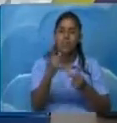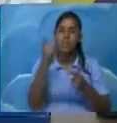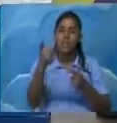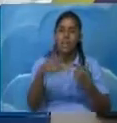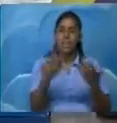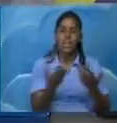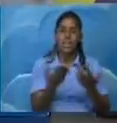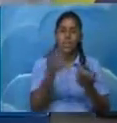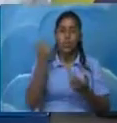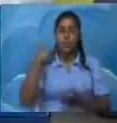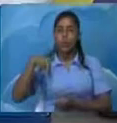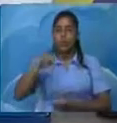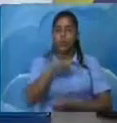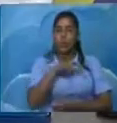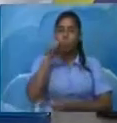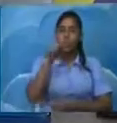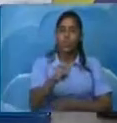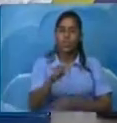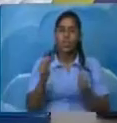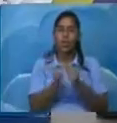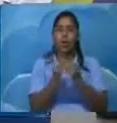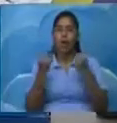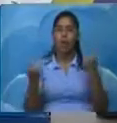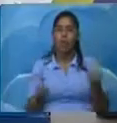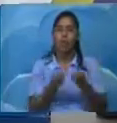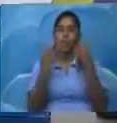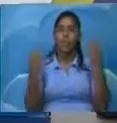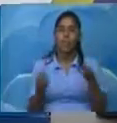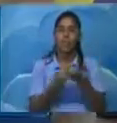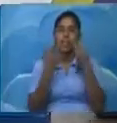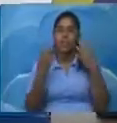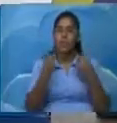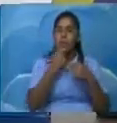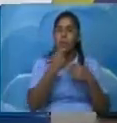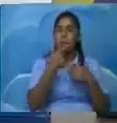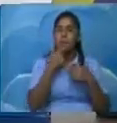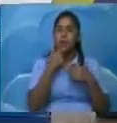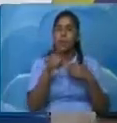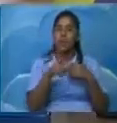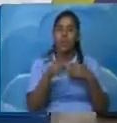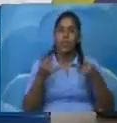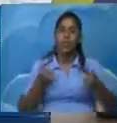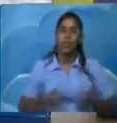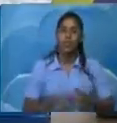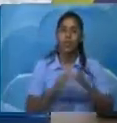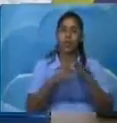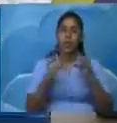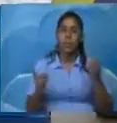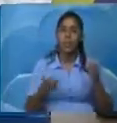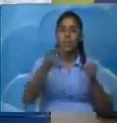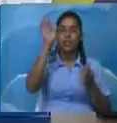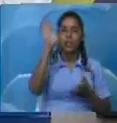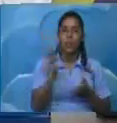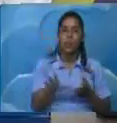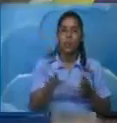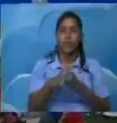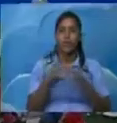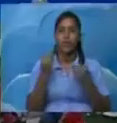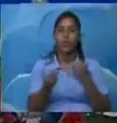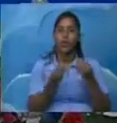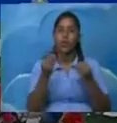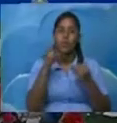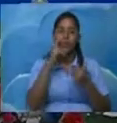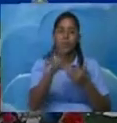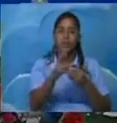vería nosotros aquí con abundancia? Bien bonito, mira cómo anda Maher, parece un rabino. Gloria. ¿Cómo se